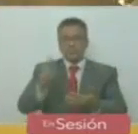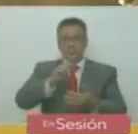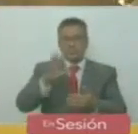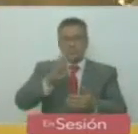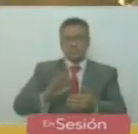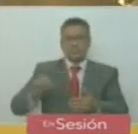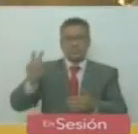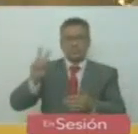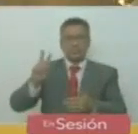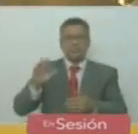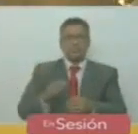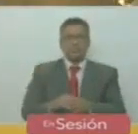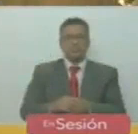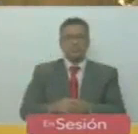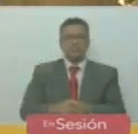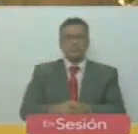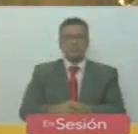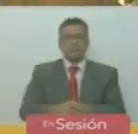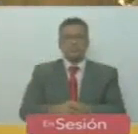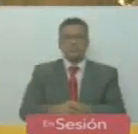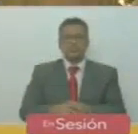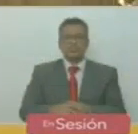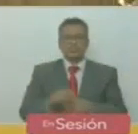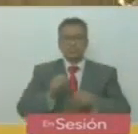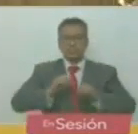República Bolivariana de Venezuela.